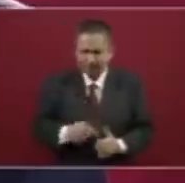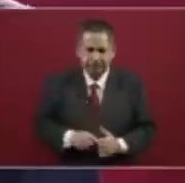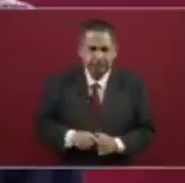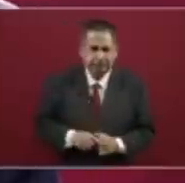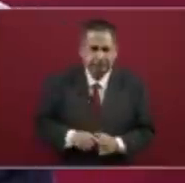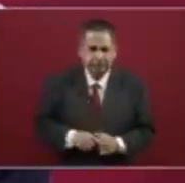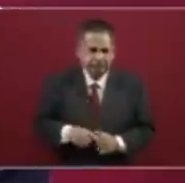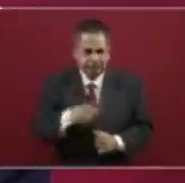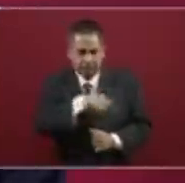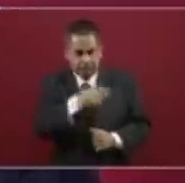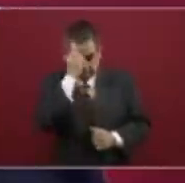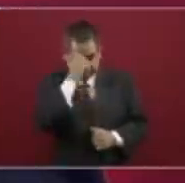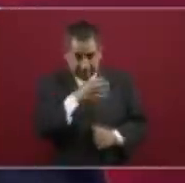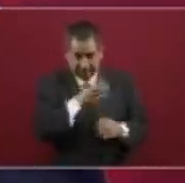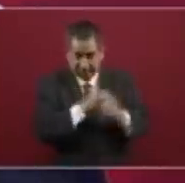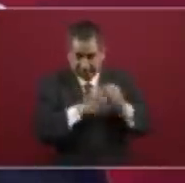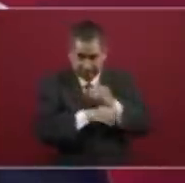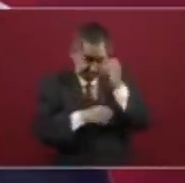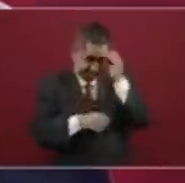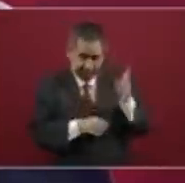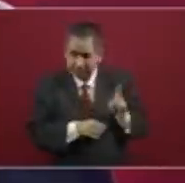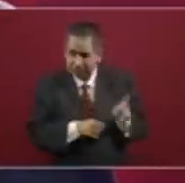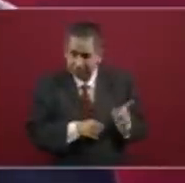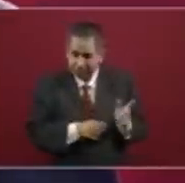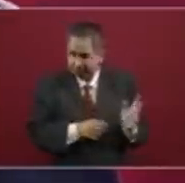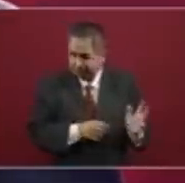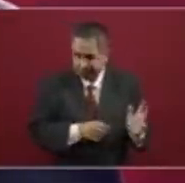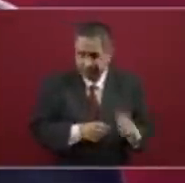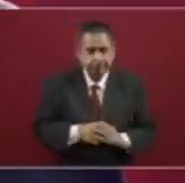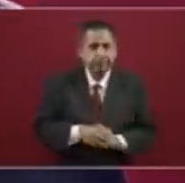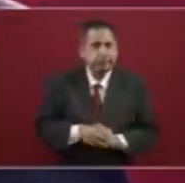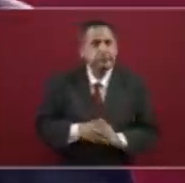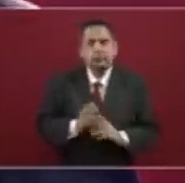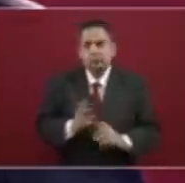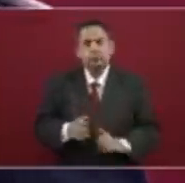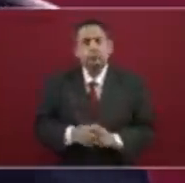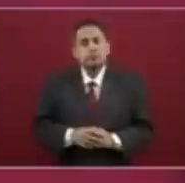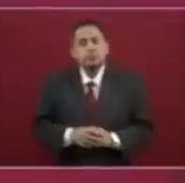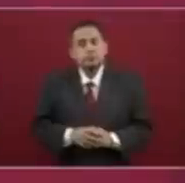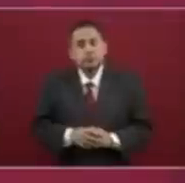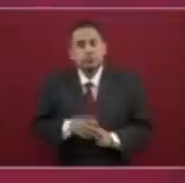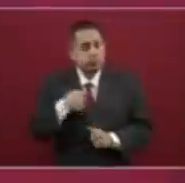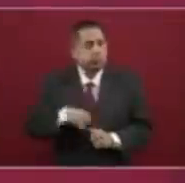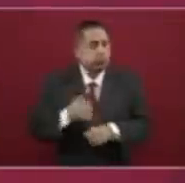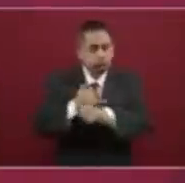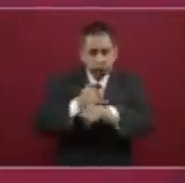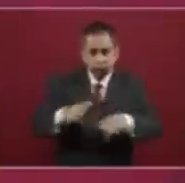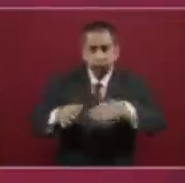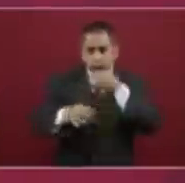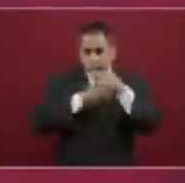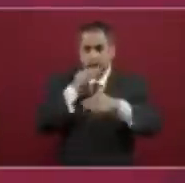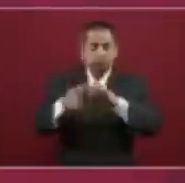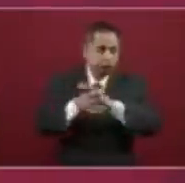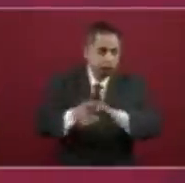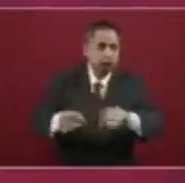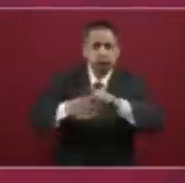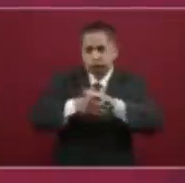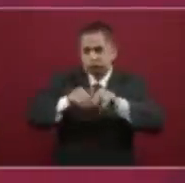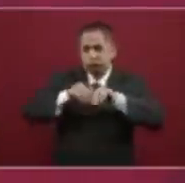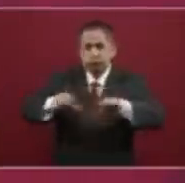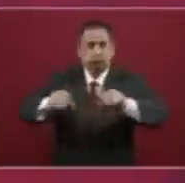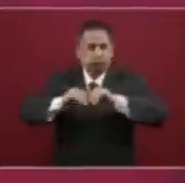se les olvidan las cosas, ¿no? Entonces, el estar informando va a ayudar